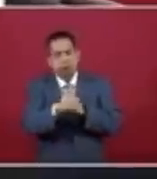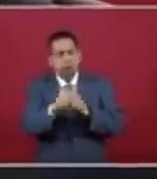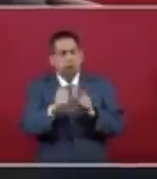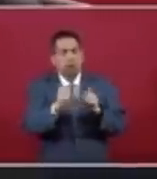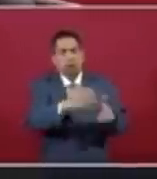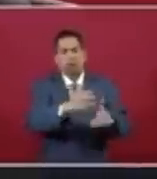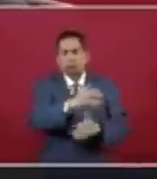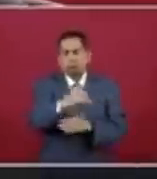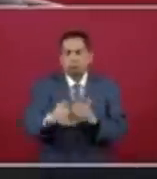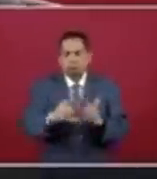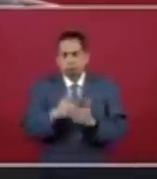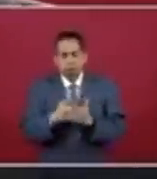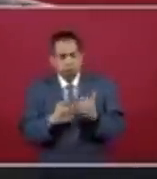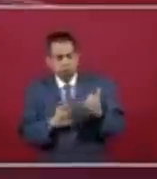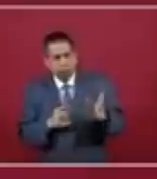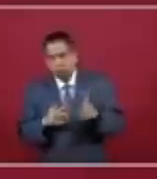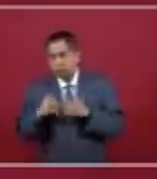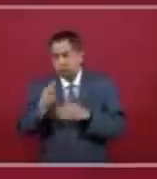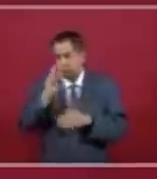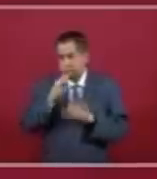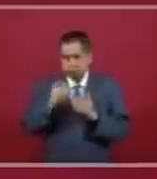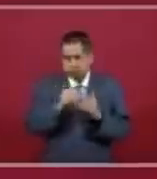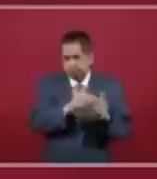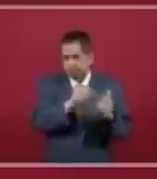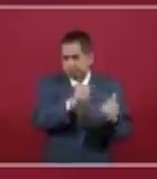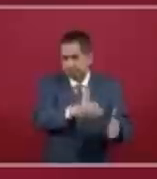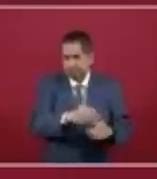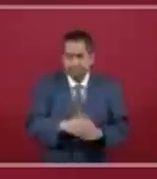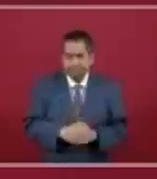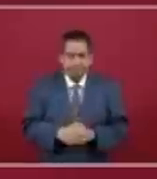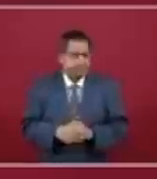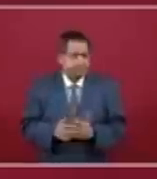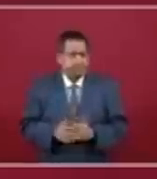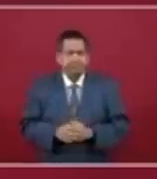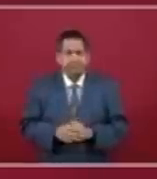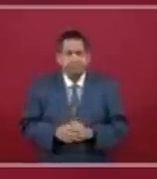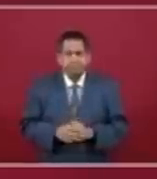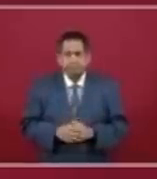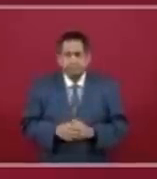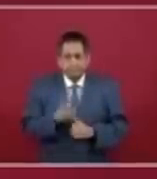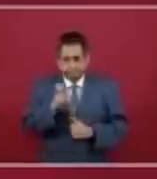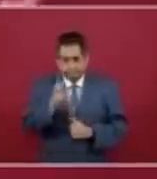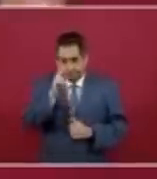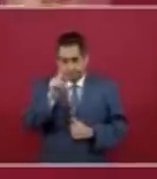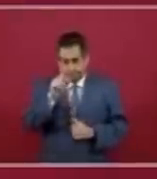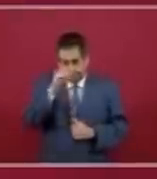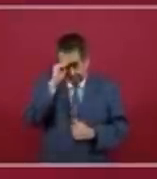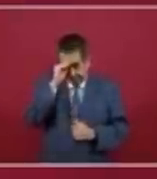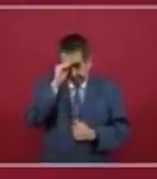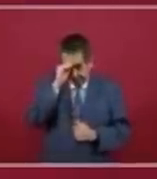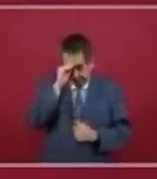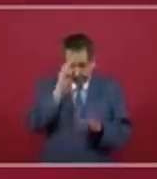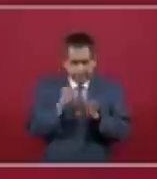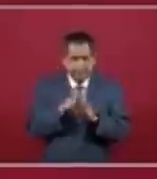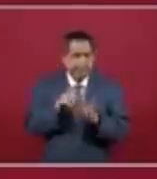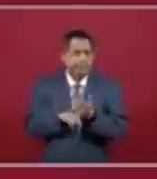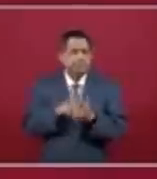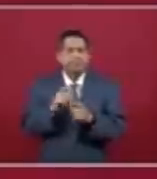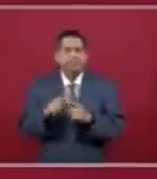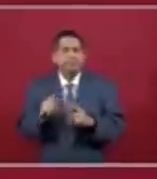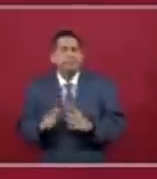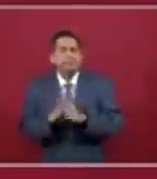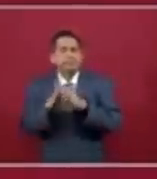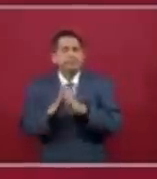travesía a la isla. En este plan interviene